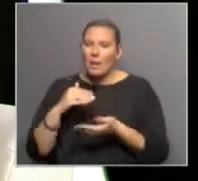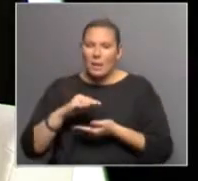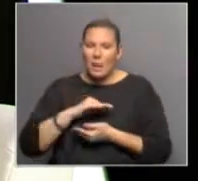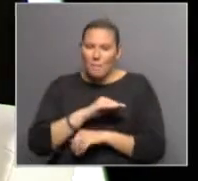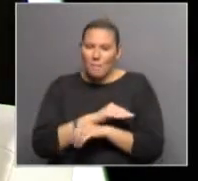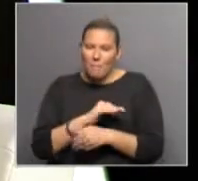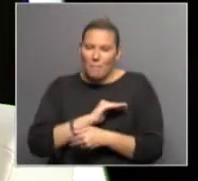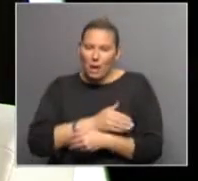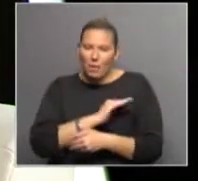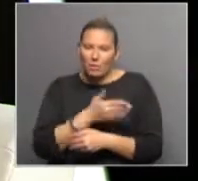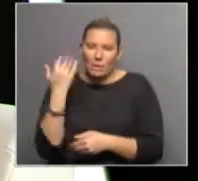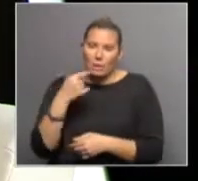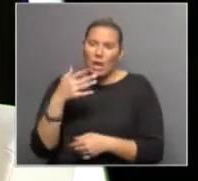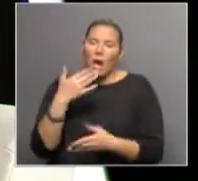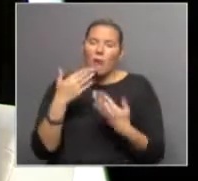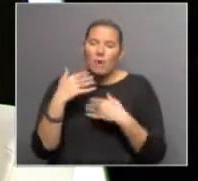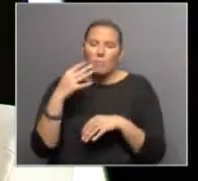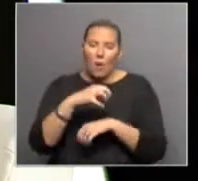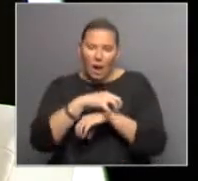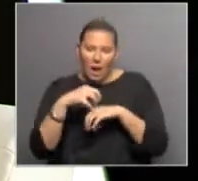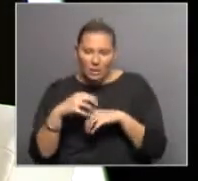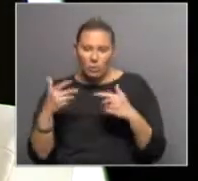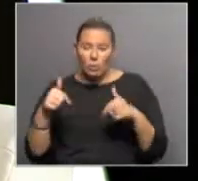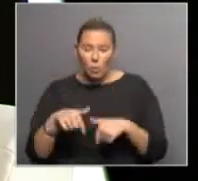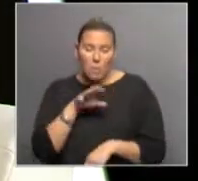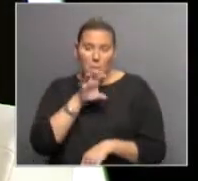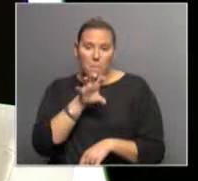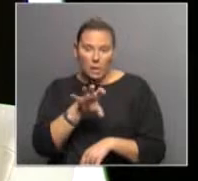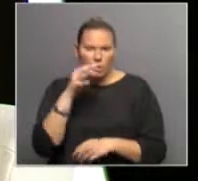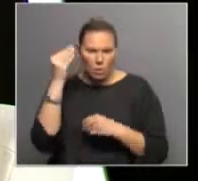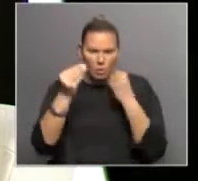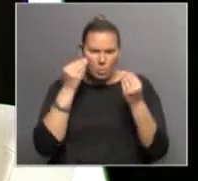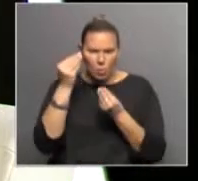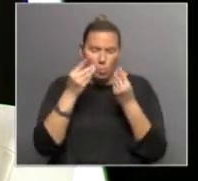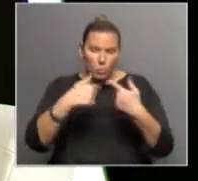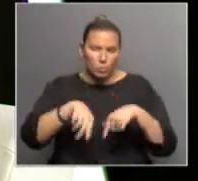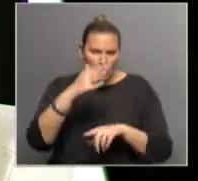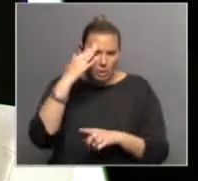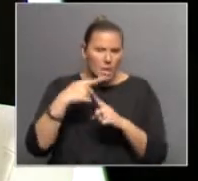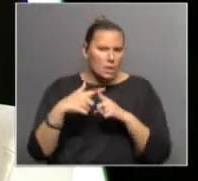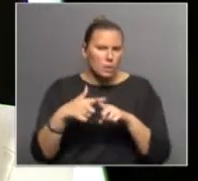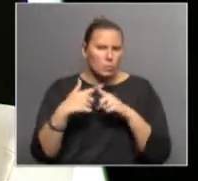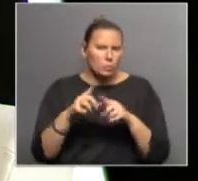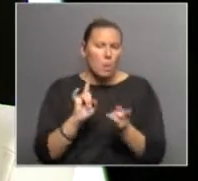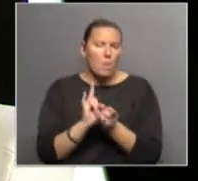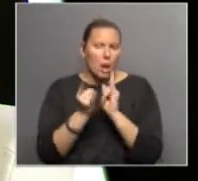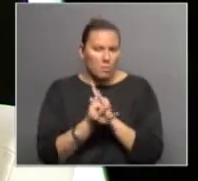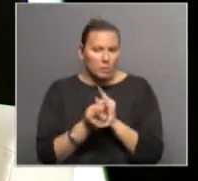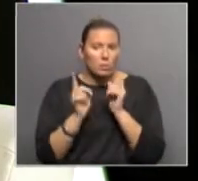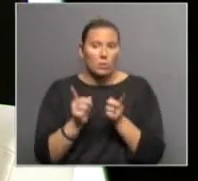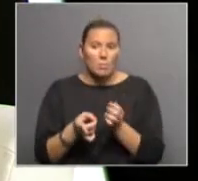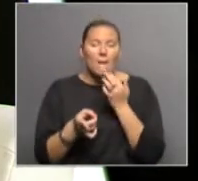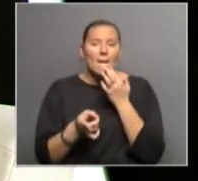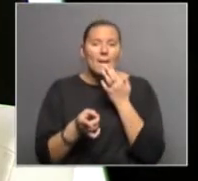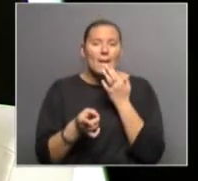algunas semanas hablábamos de gatos, hoy vamos a hablar de perros y de algo que preocupa, que ha estado, incluso ustedes saben, en discusión a nivel parlamentario y demás, y tiene